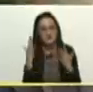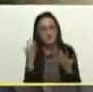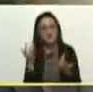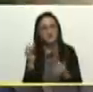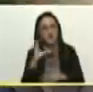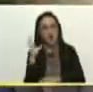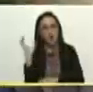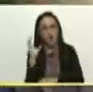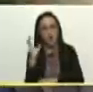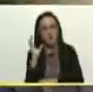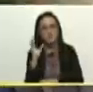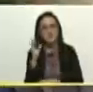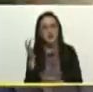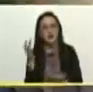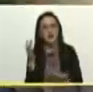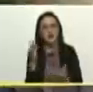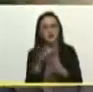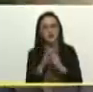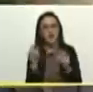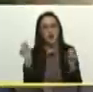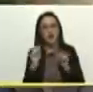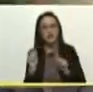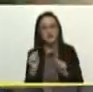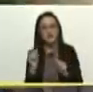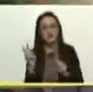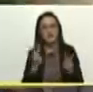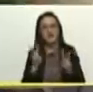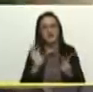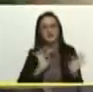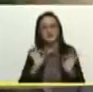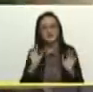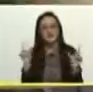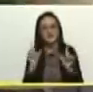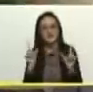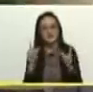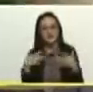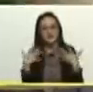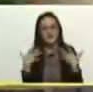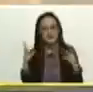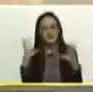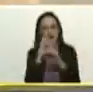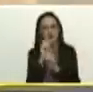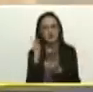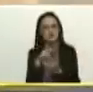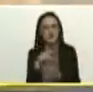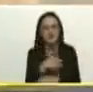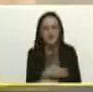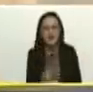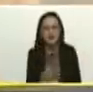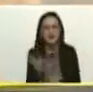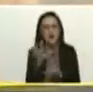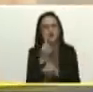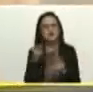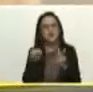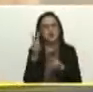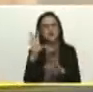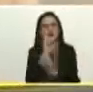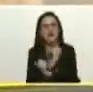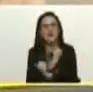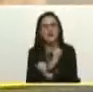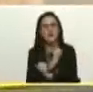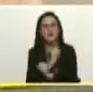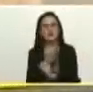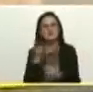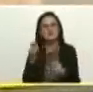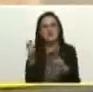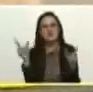de Colombia, a todos los artistas. Y Chile y yo disfrutamos en las noches, cuando llegamos tarde a la casa, 11, 12 de la noche, ponemos